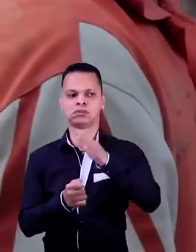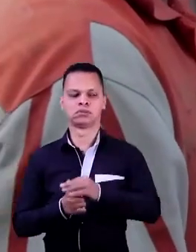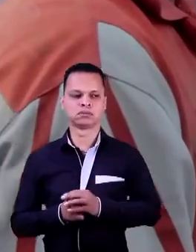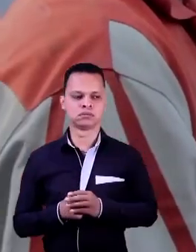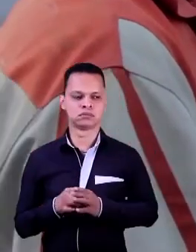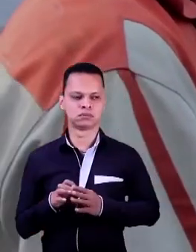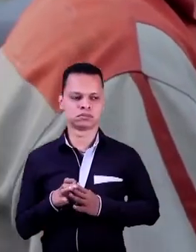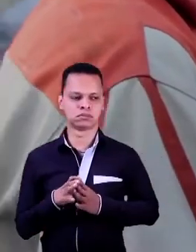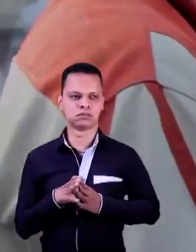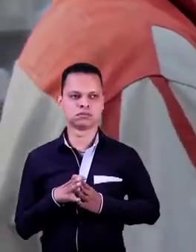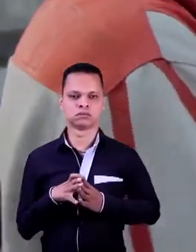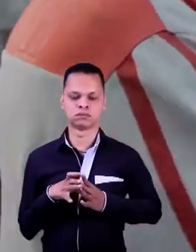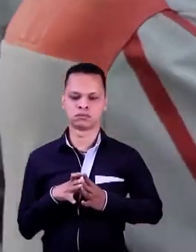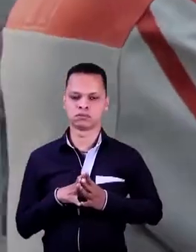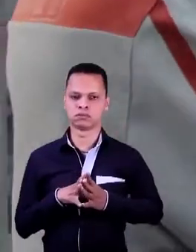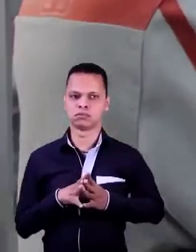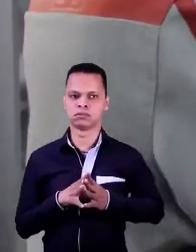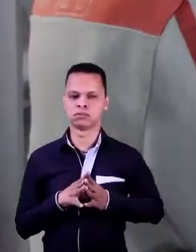crezca.